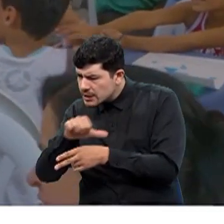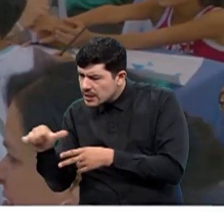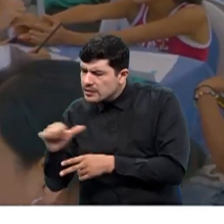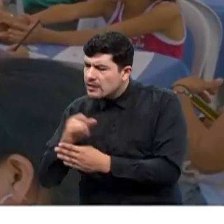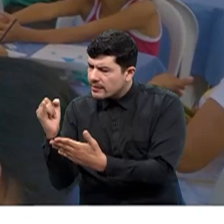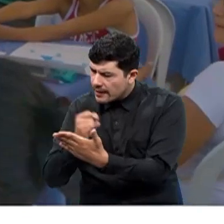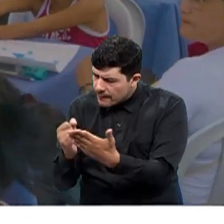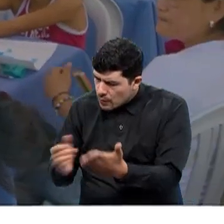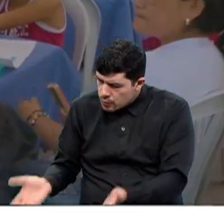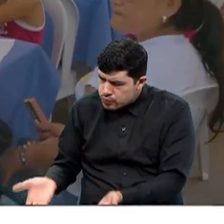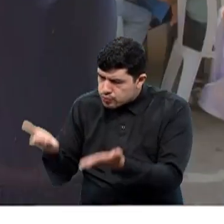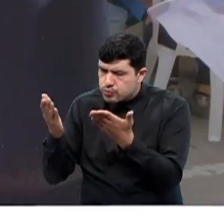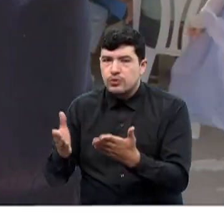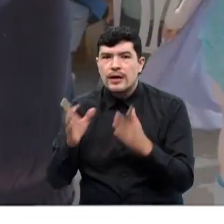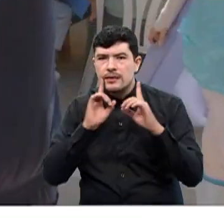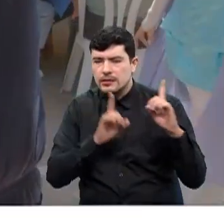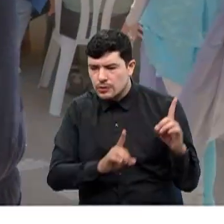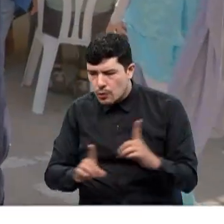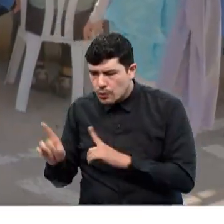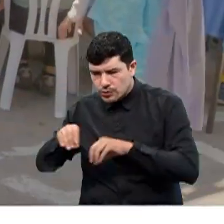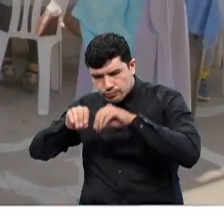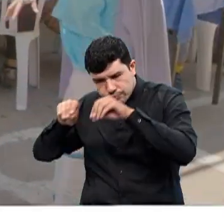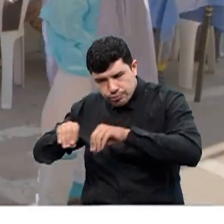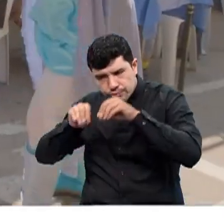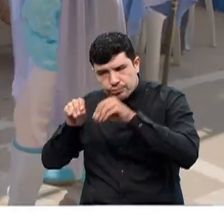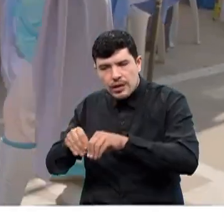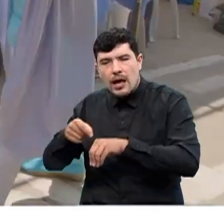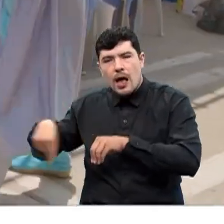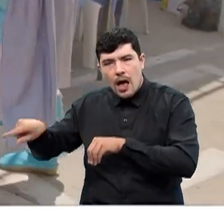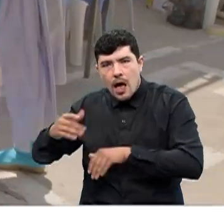discurso, educarlos acerca del medio ambiente.